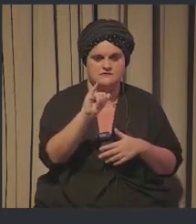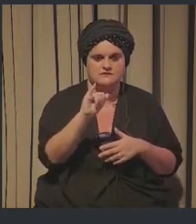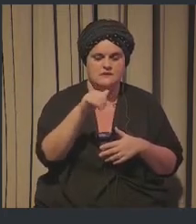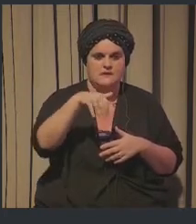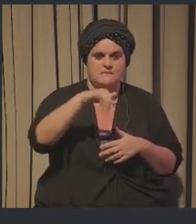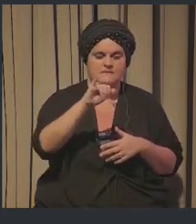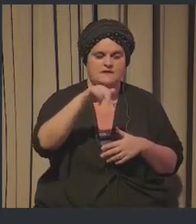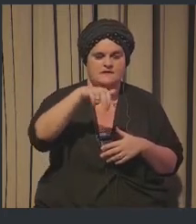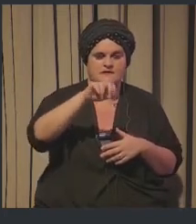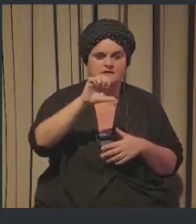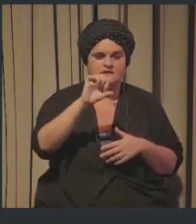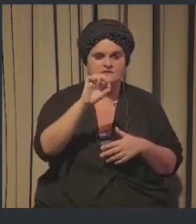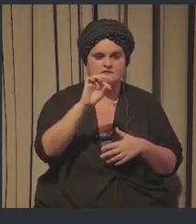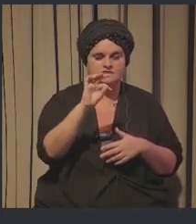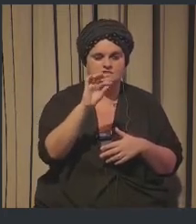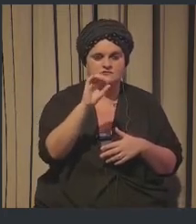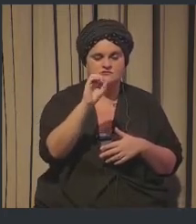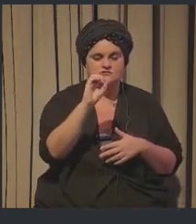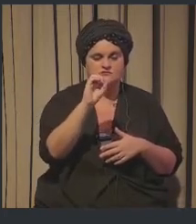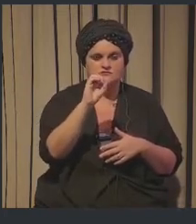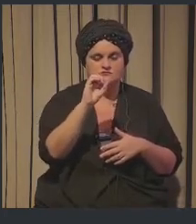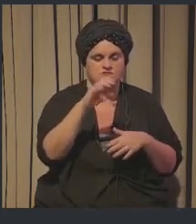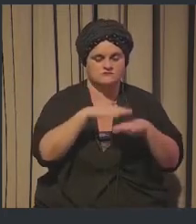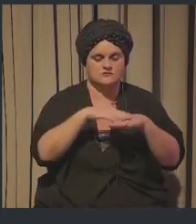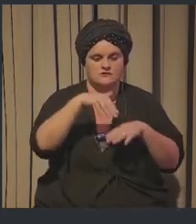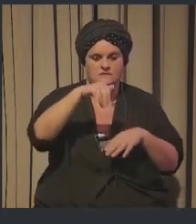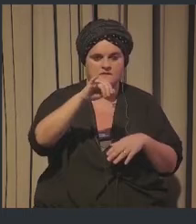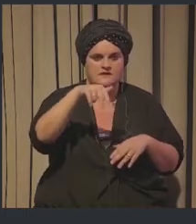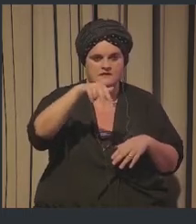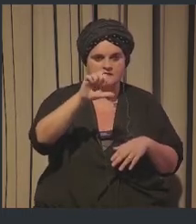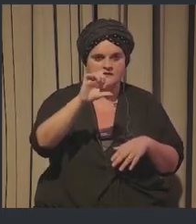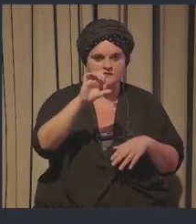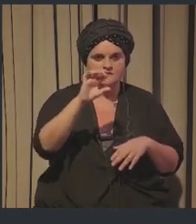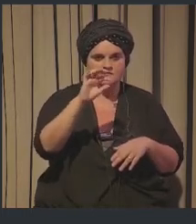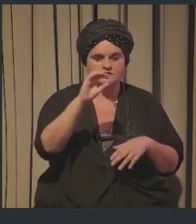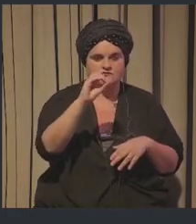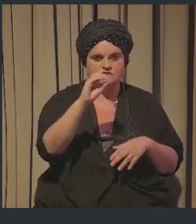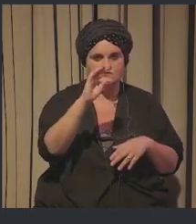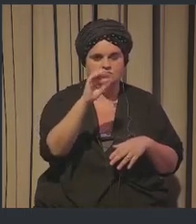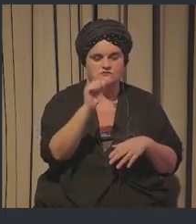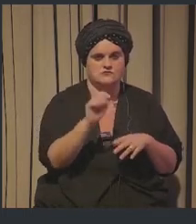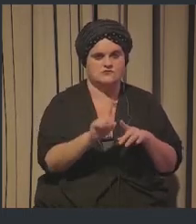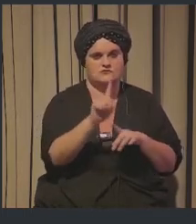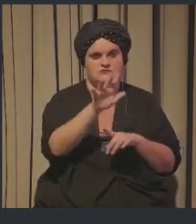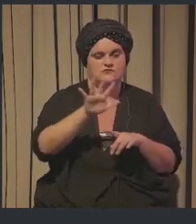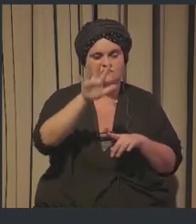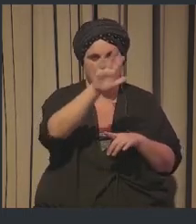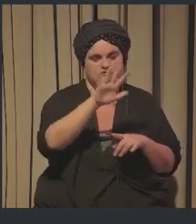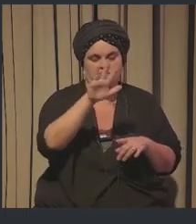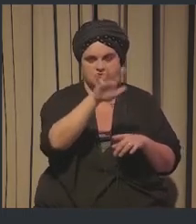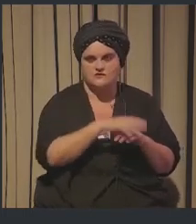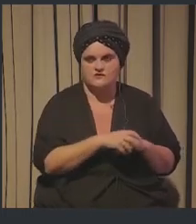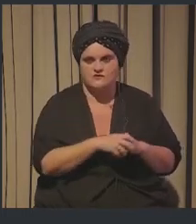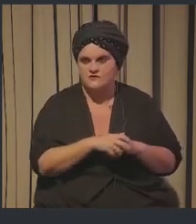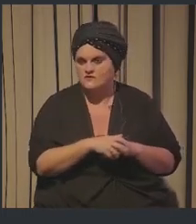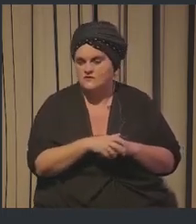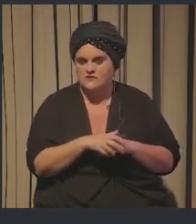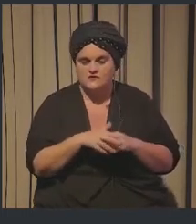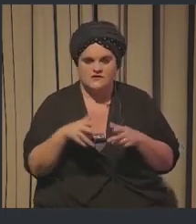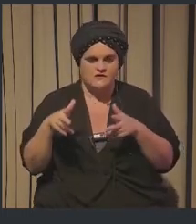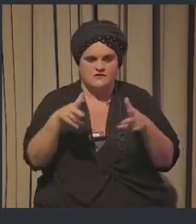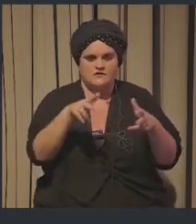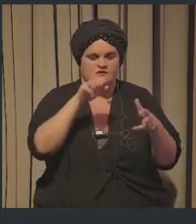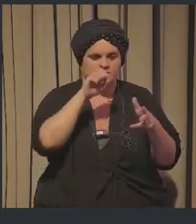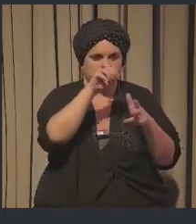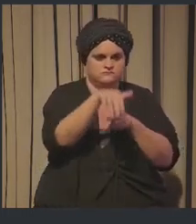Minnesota, donde juegan los niños en un parque que hay por ahí y que es uno de los sistemas fluviales más grandes del mundo, pero